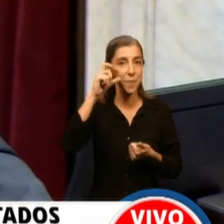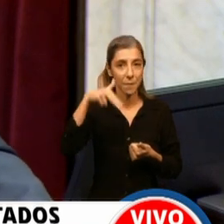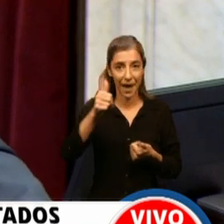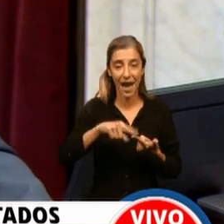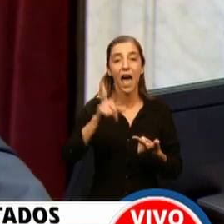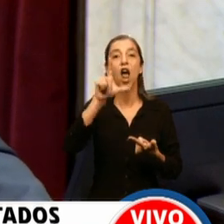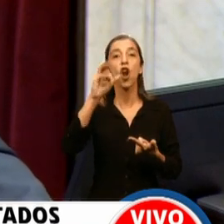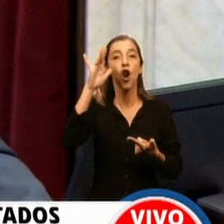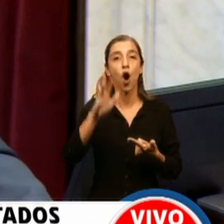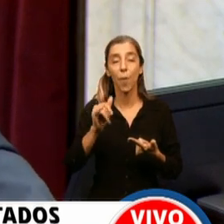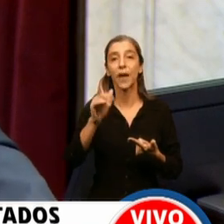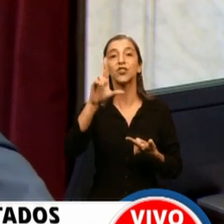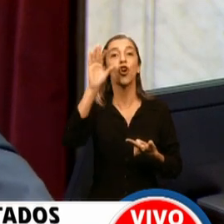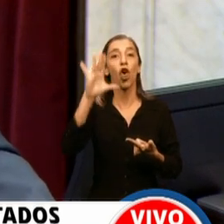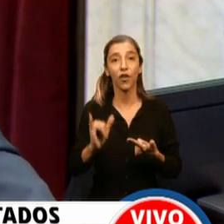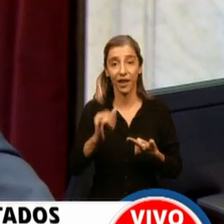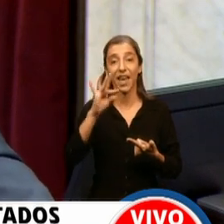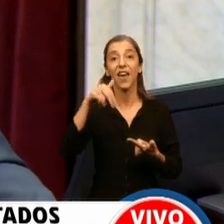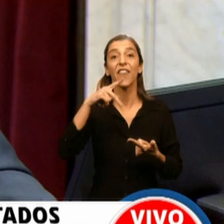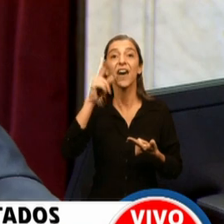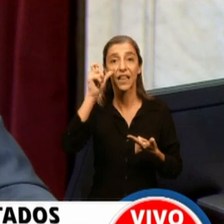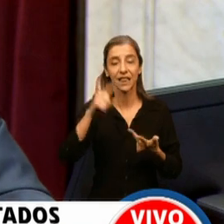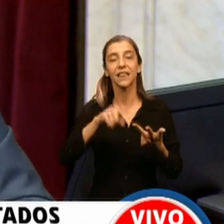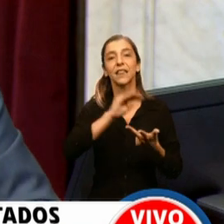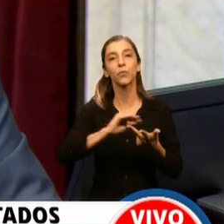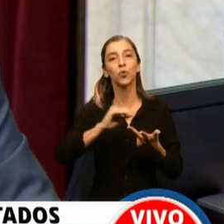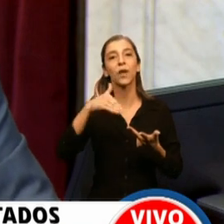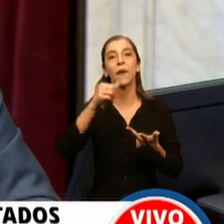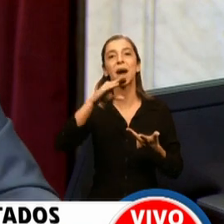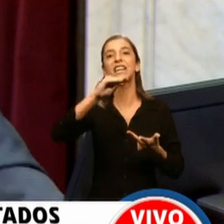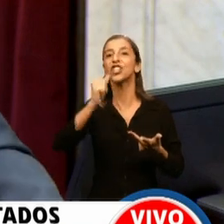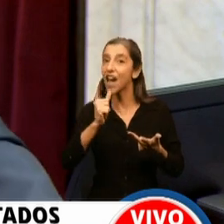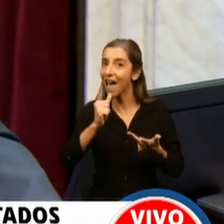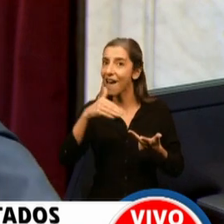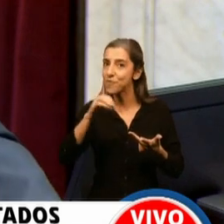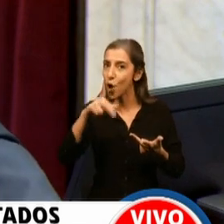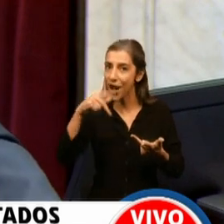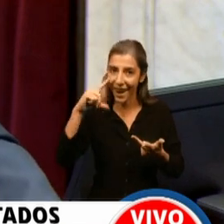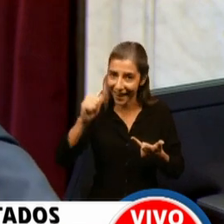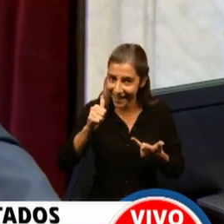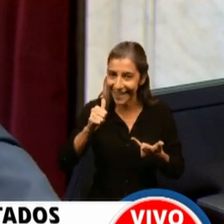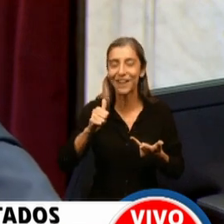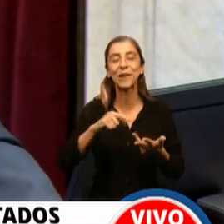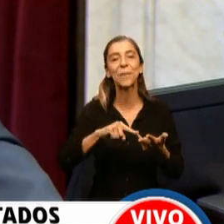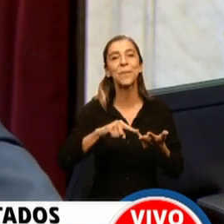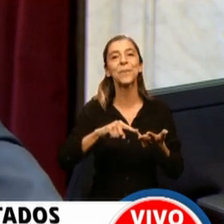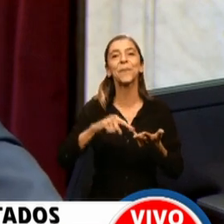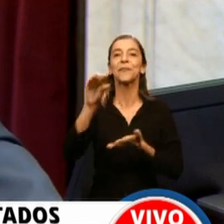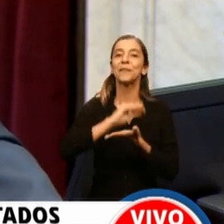lópez rodríguez dante diputada marcha mónica diputado